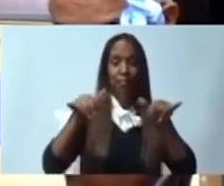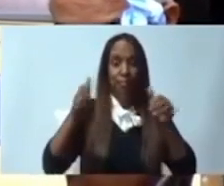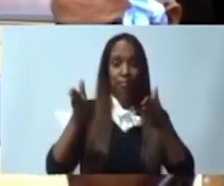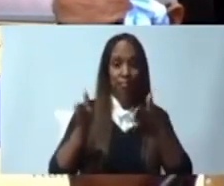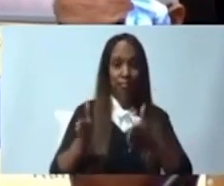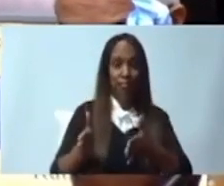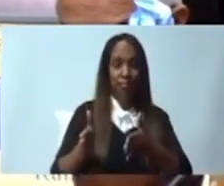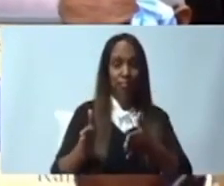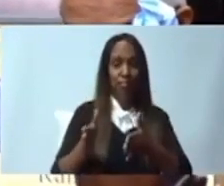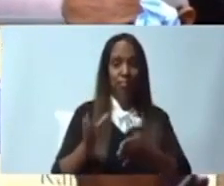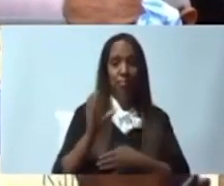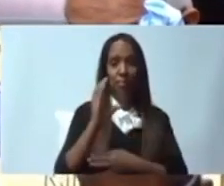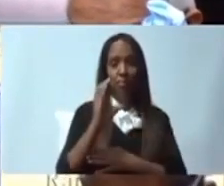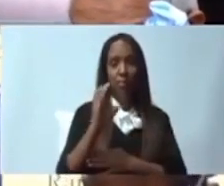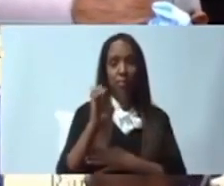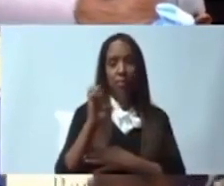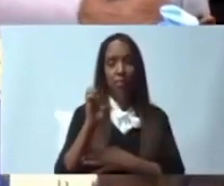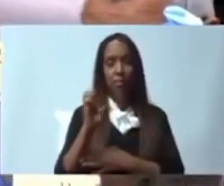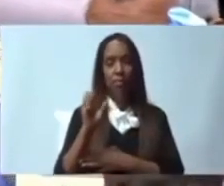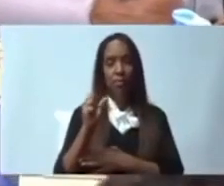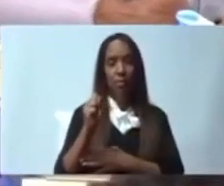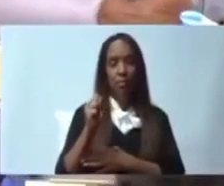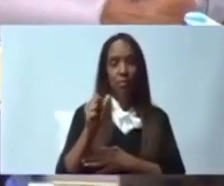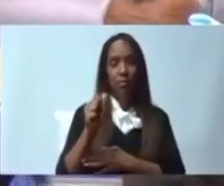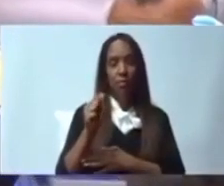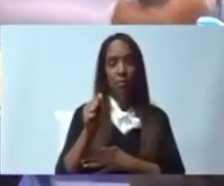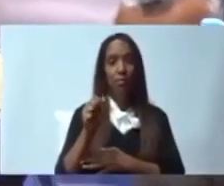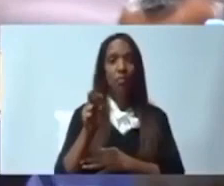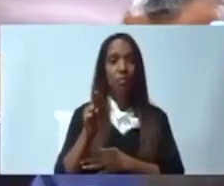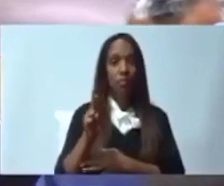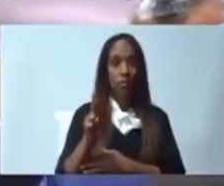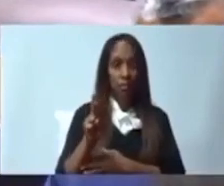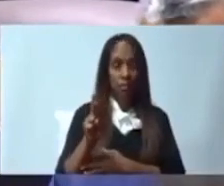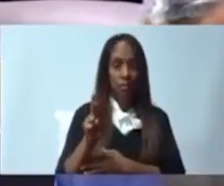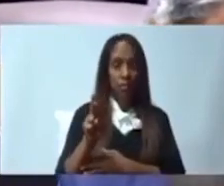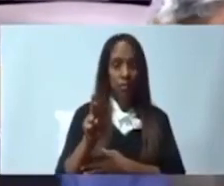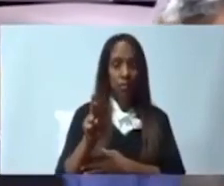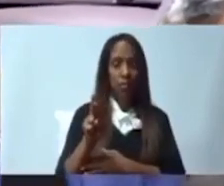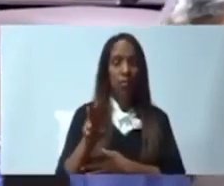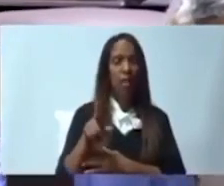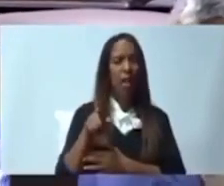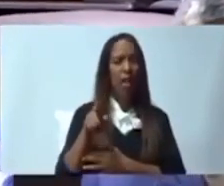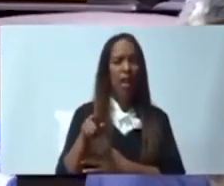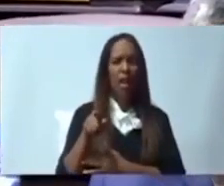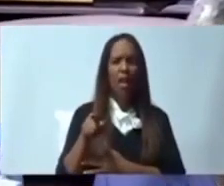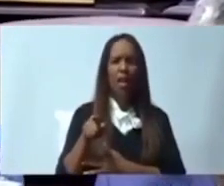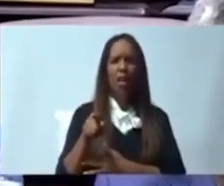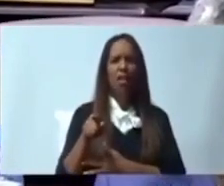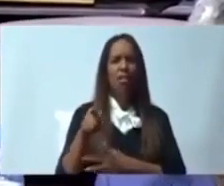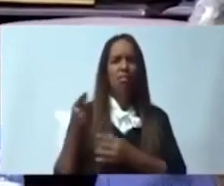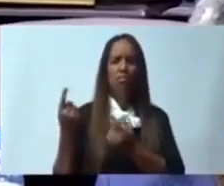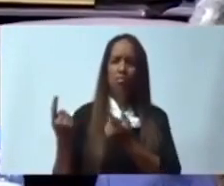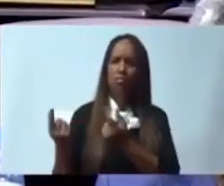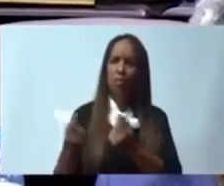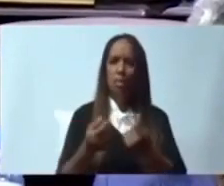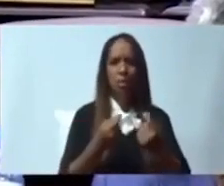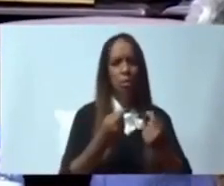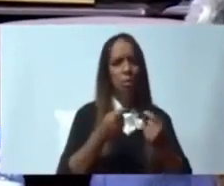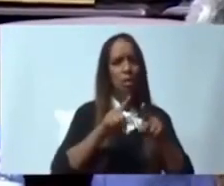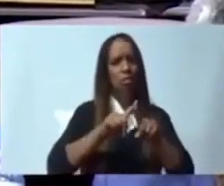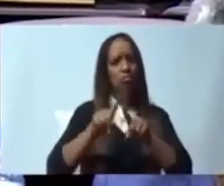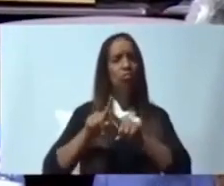exposición del juez porque ella ha tratado de de presentarle a la